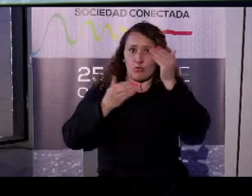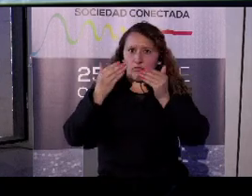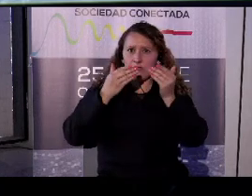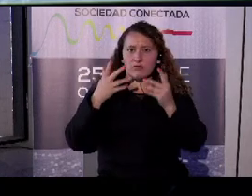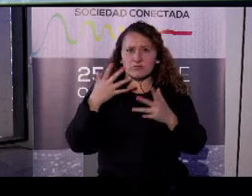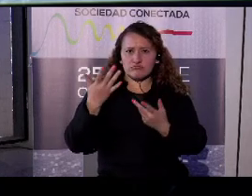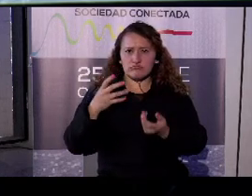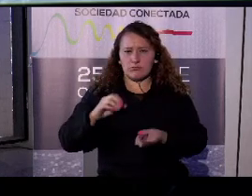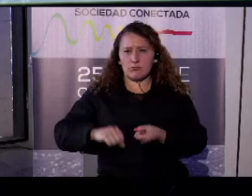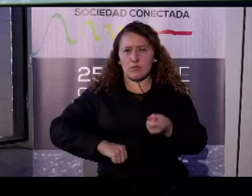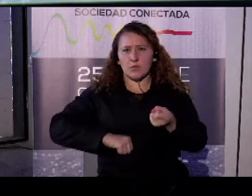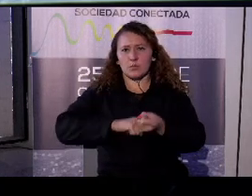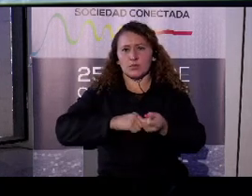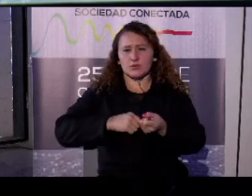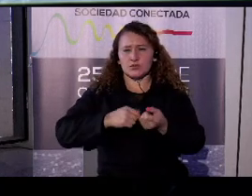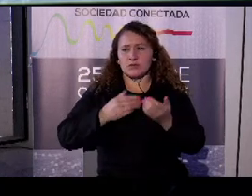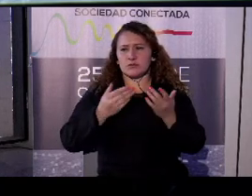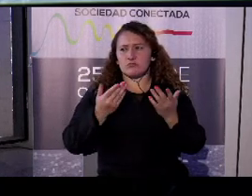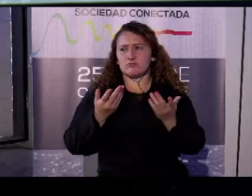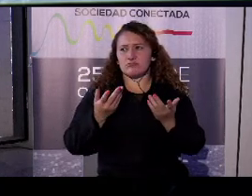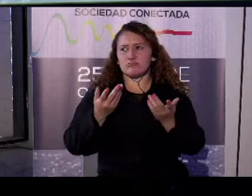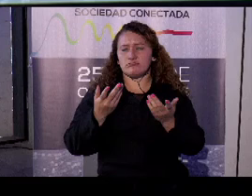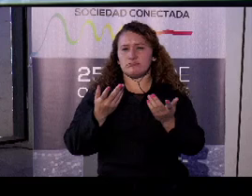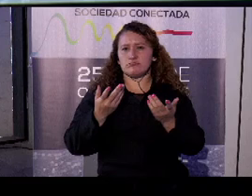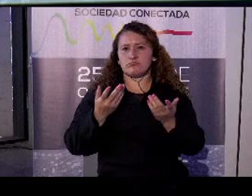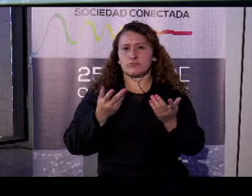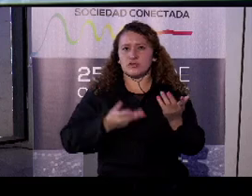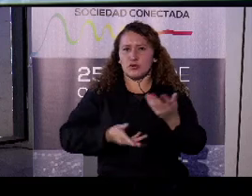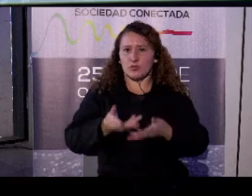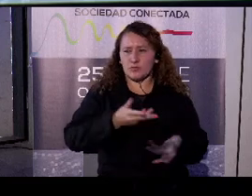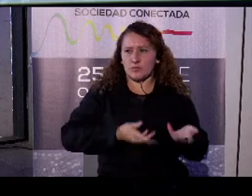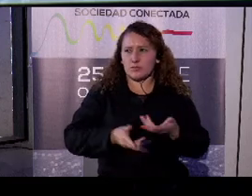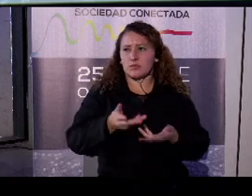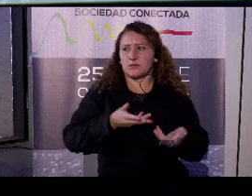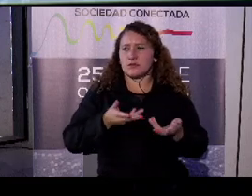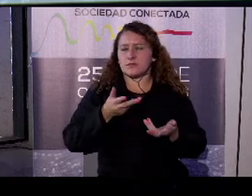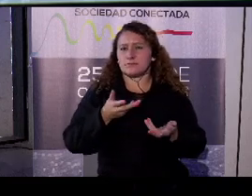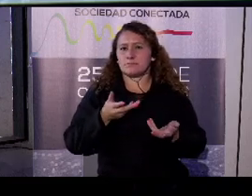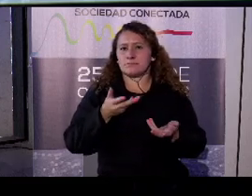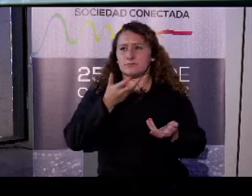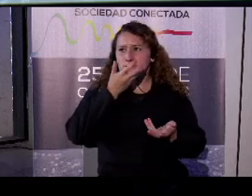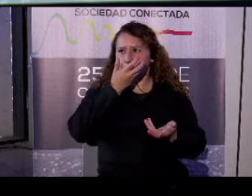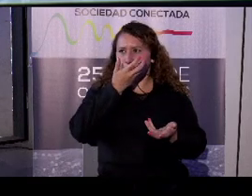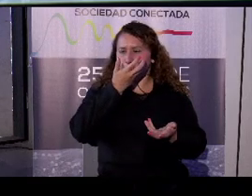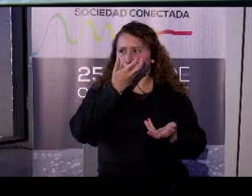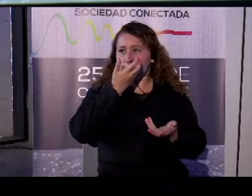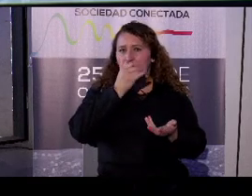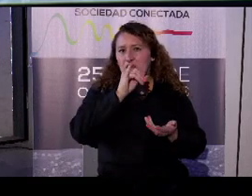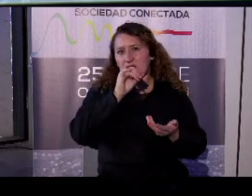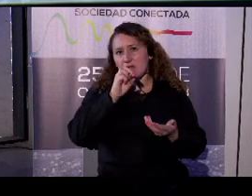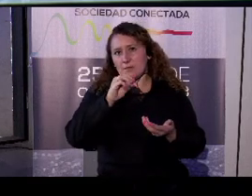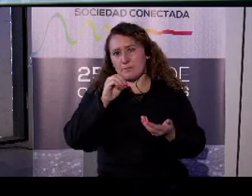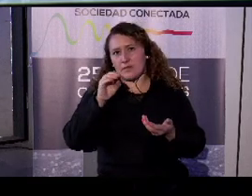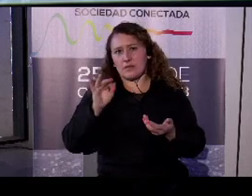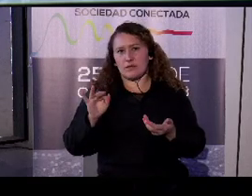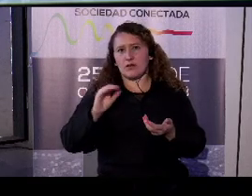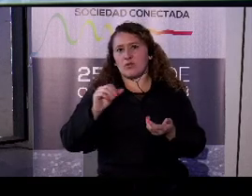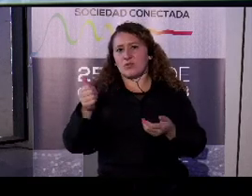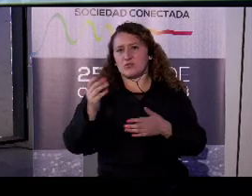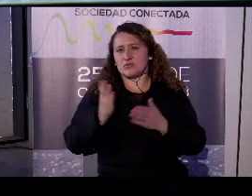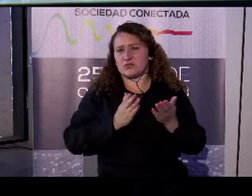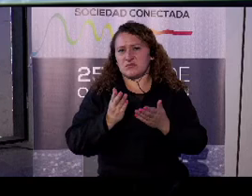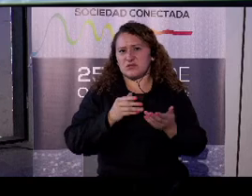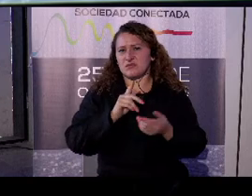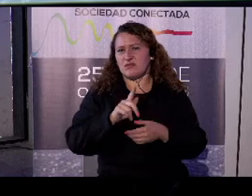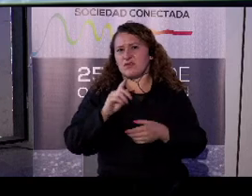estudios de compartir entre imt y otros servicios fss